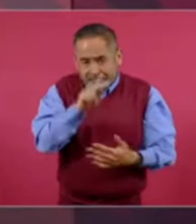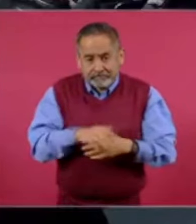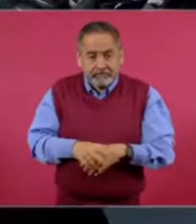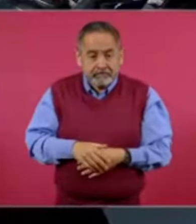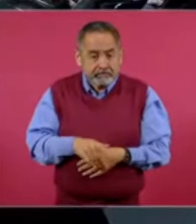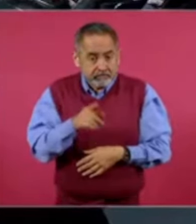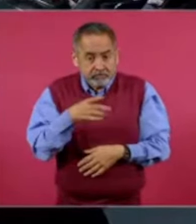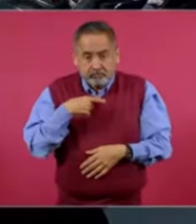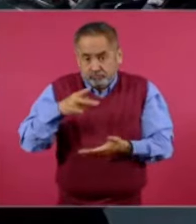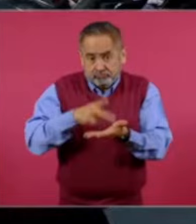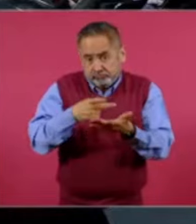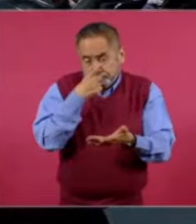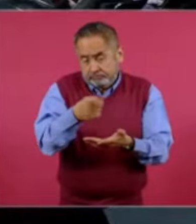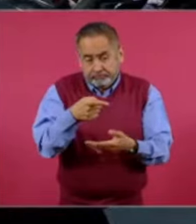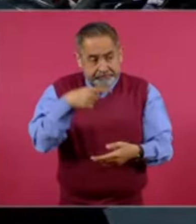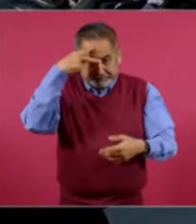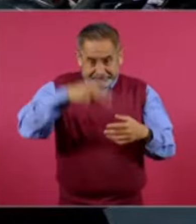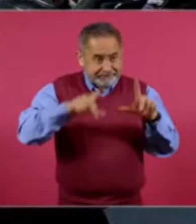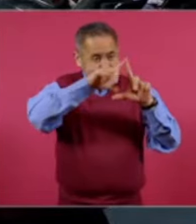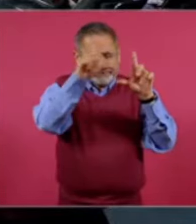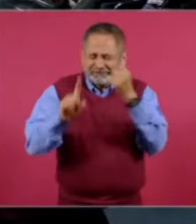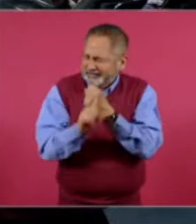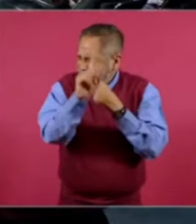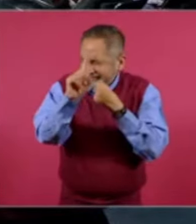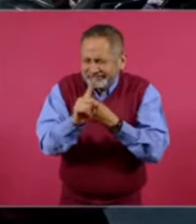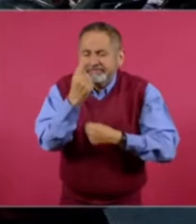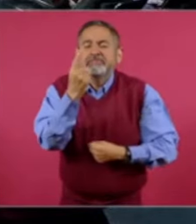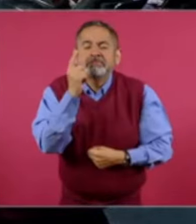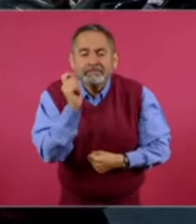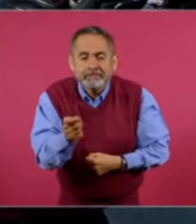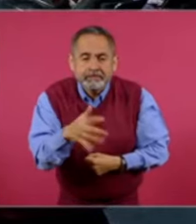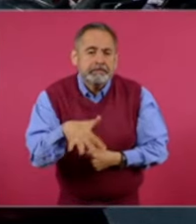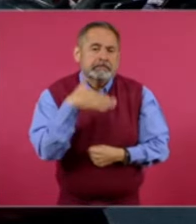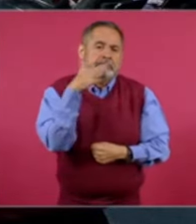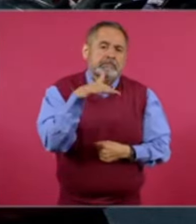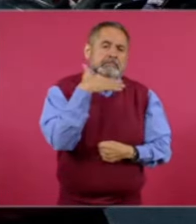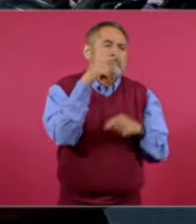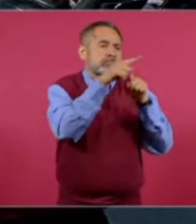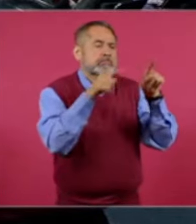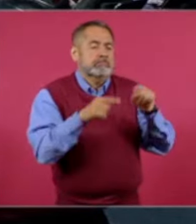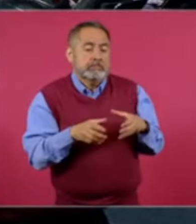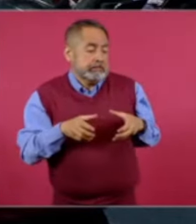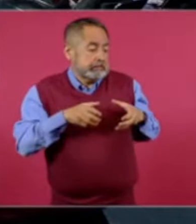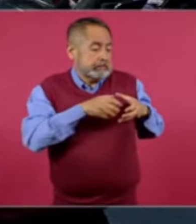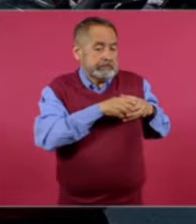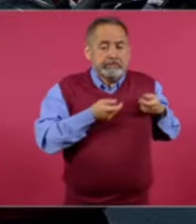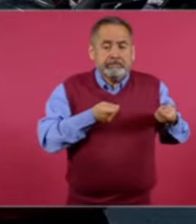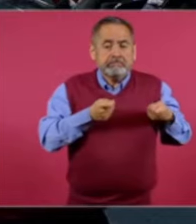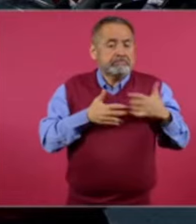principal problema del país, que los potentados,